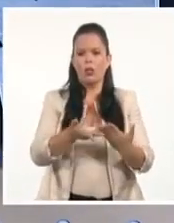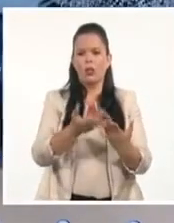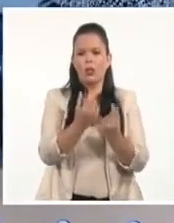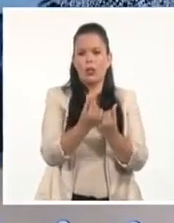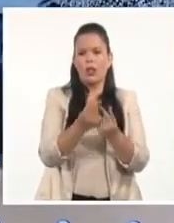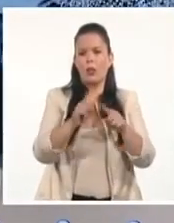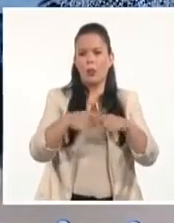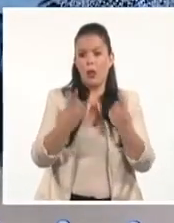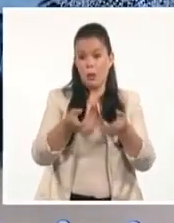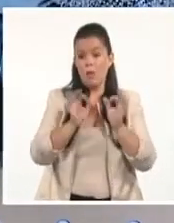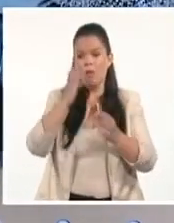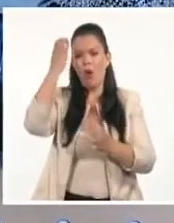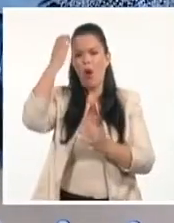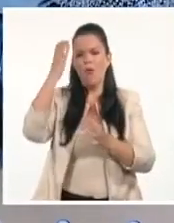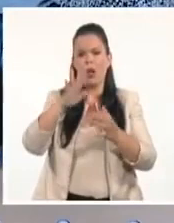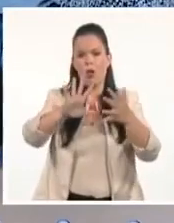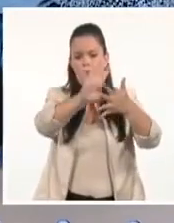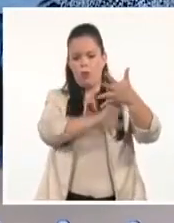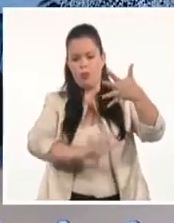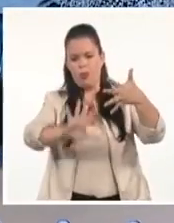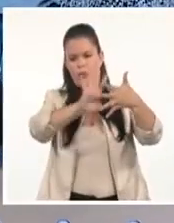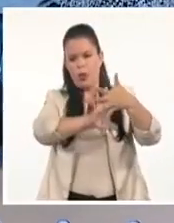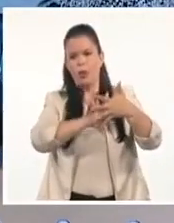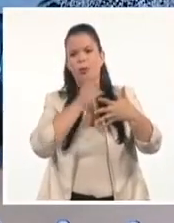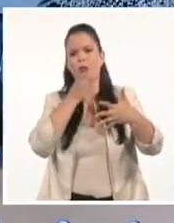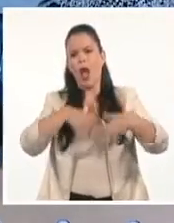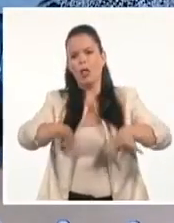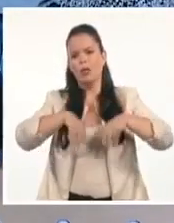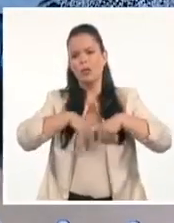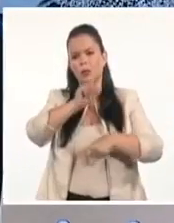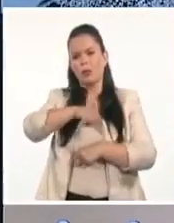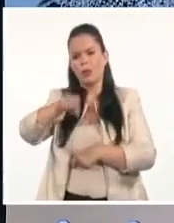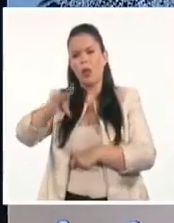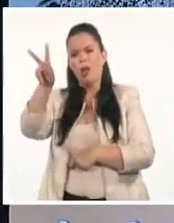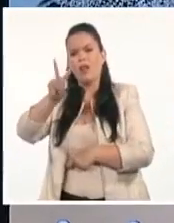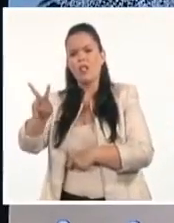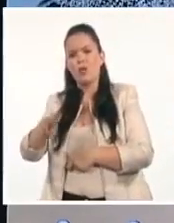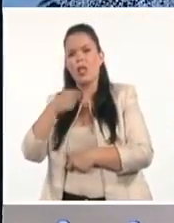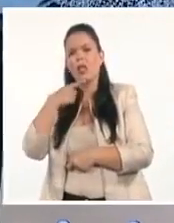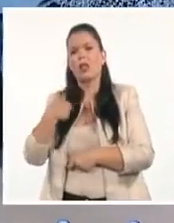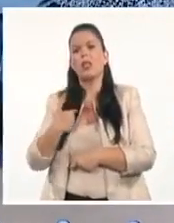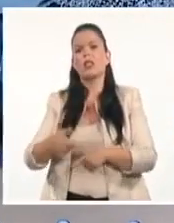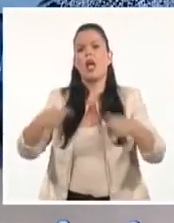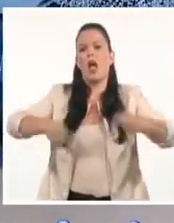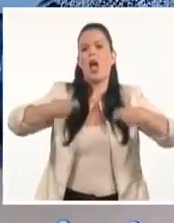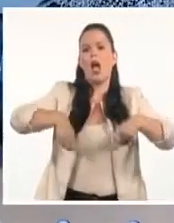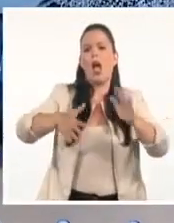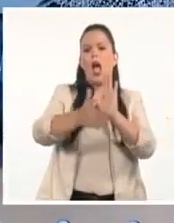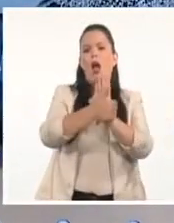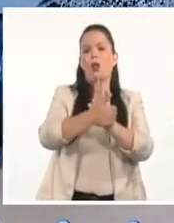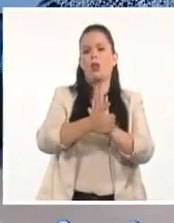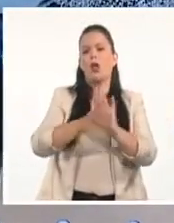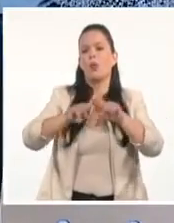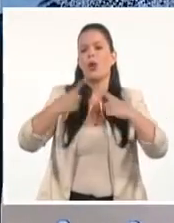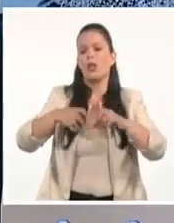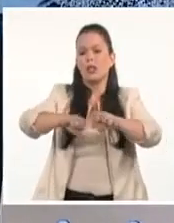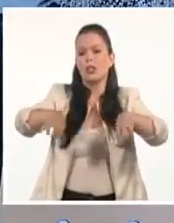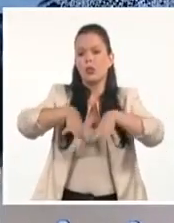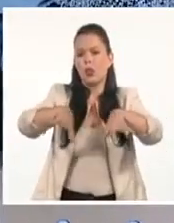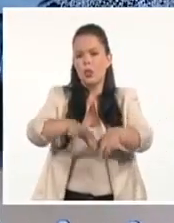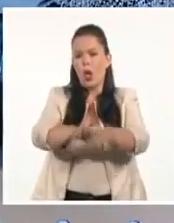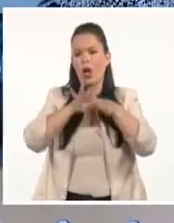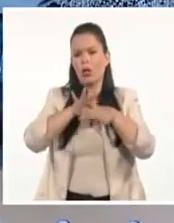región recibieran a venezolanos que supuestamente huían de la crisis humanitaria. 2019, Guaidó